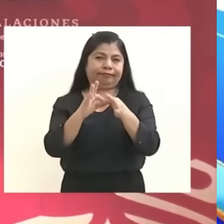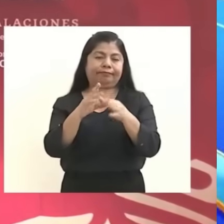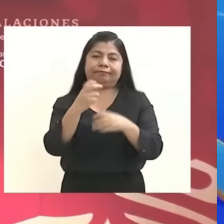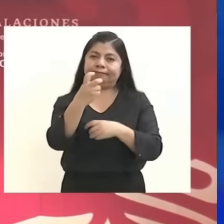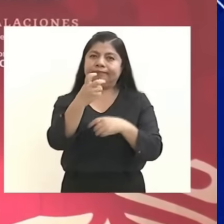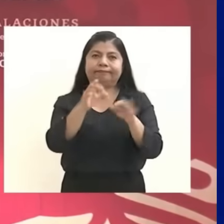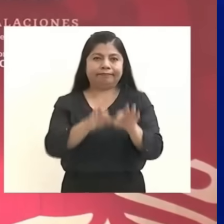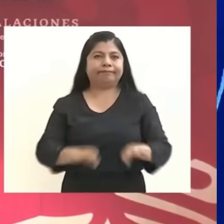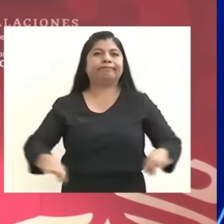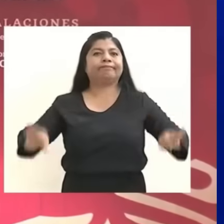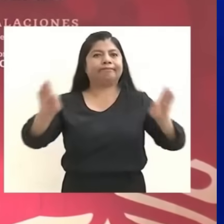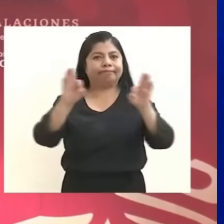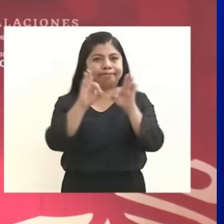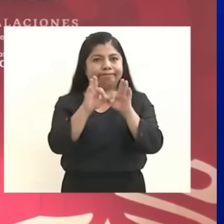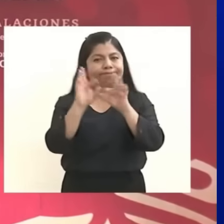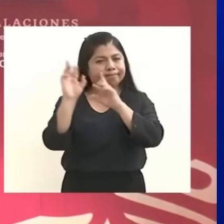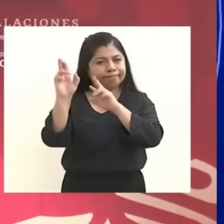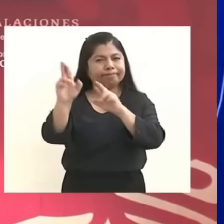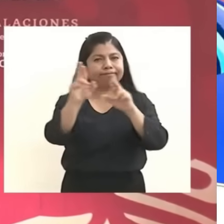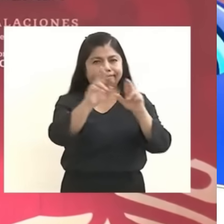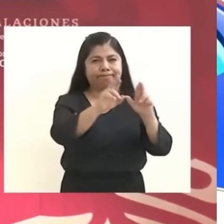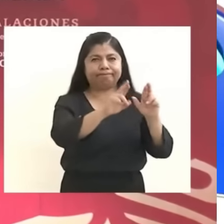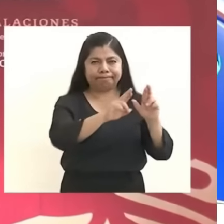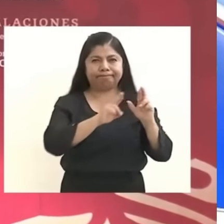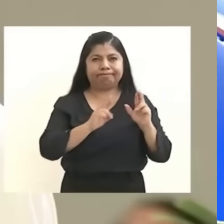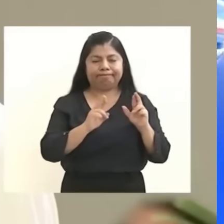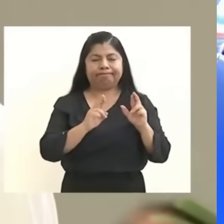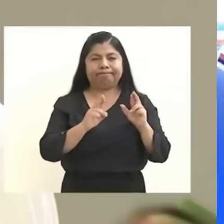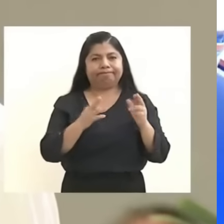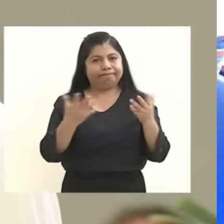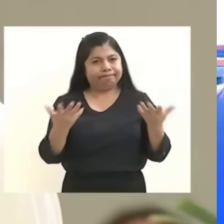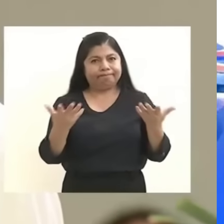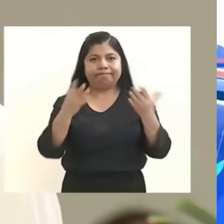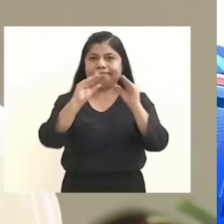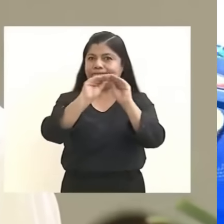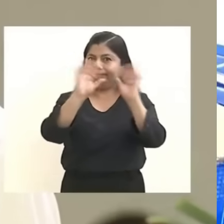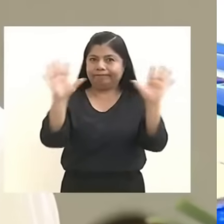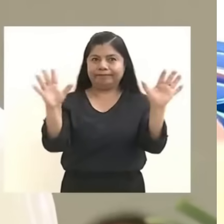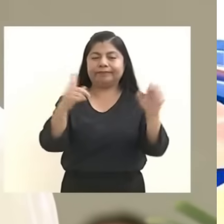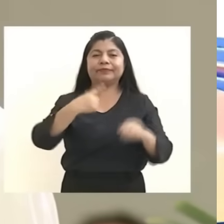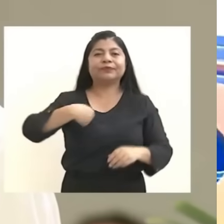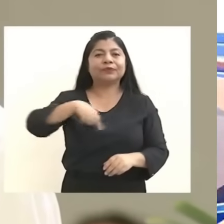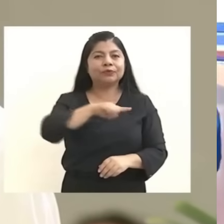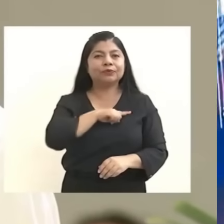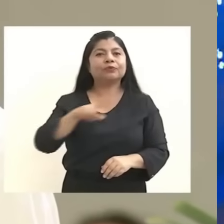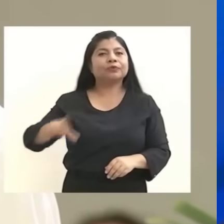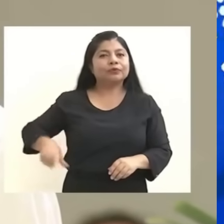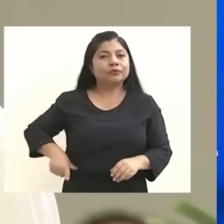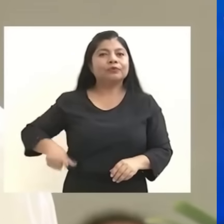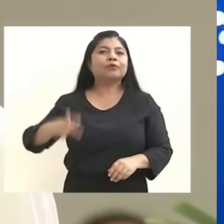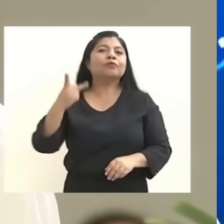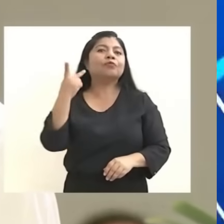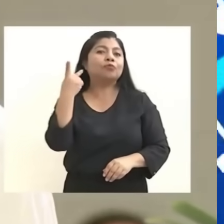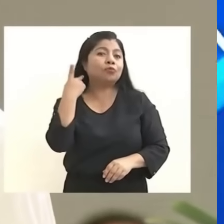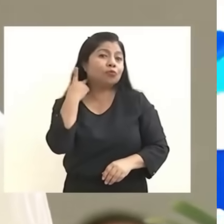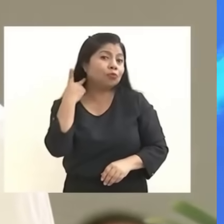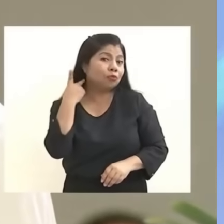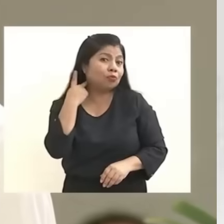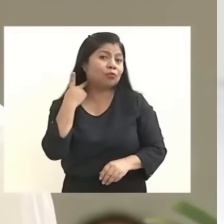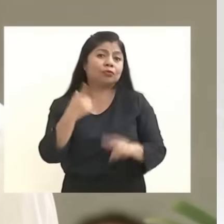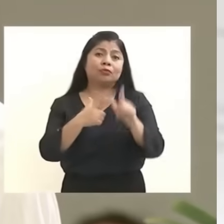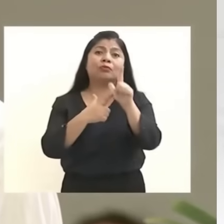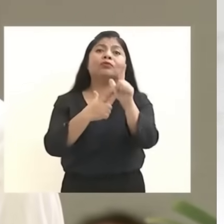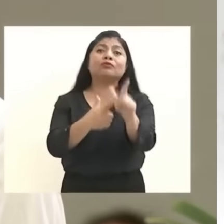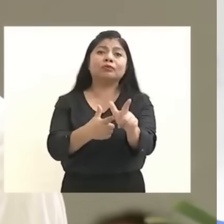nosotros a continuar con esta política en el tiempo que nos faltan, 10